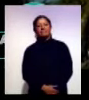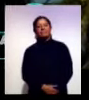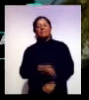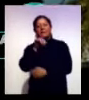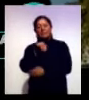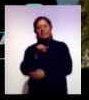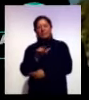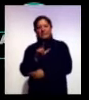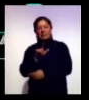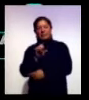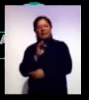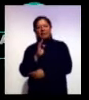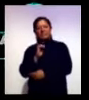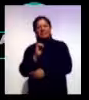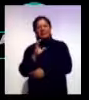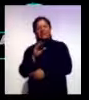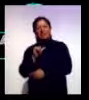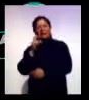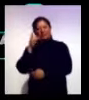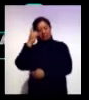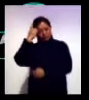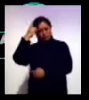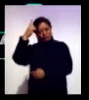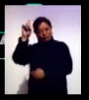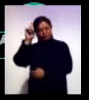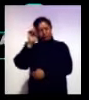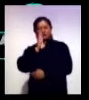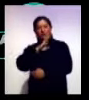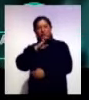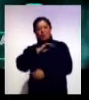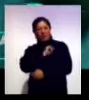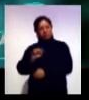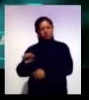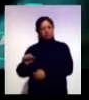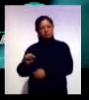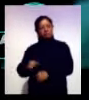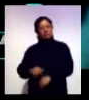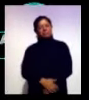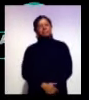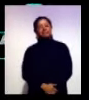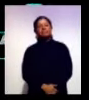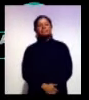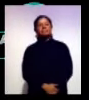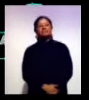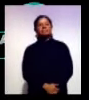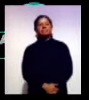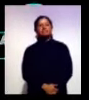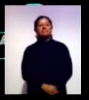Maléfica, dueña del mal. Y la princesa a la que hechizó para que durmiera por siempre.